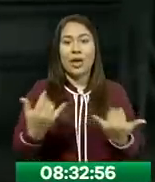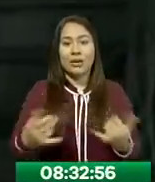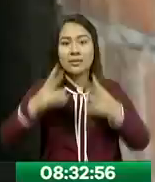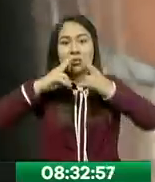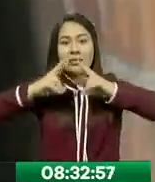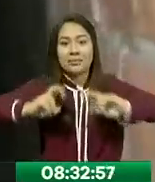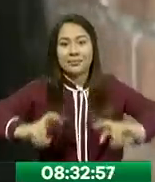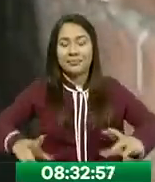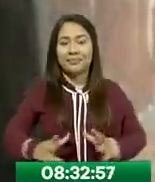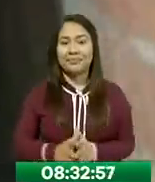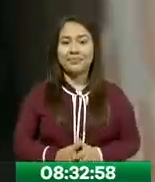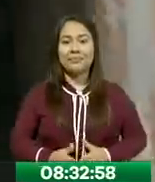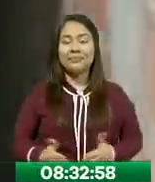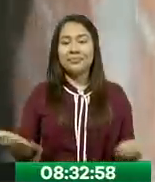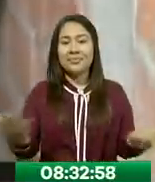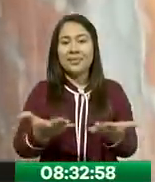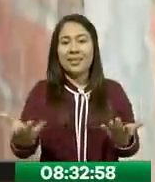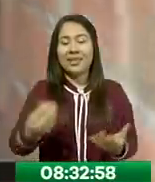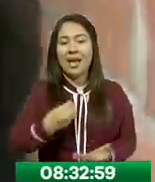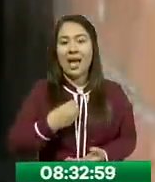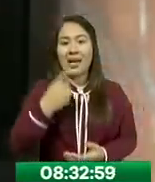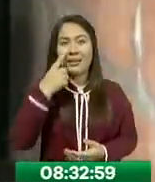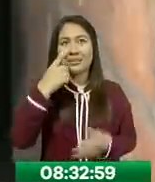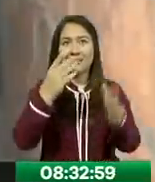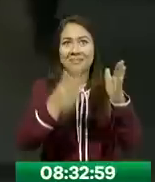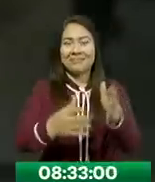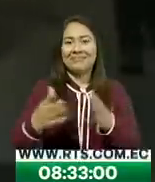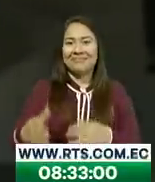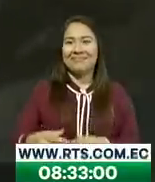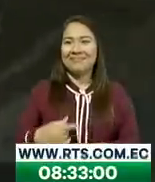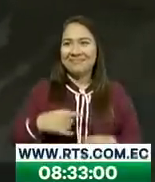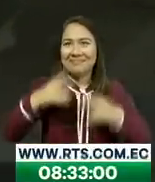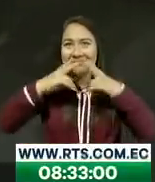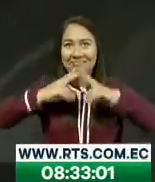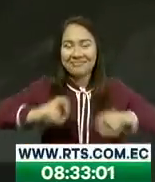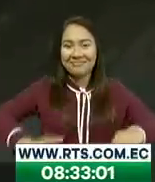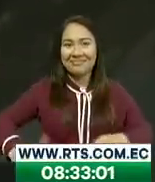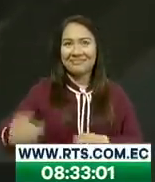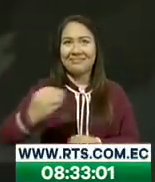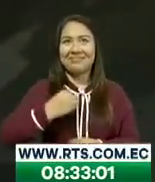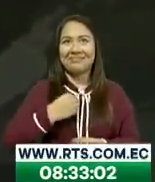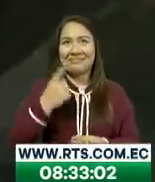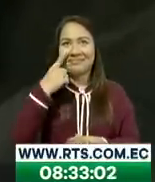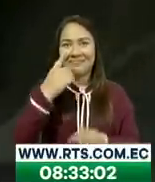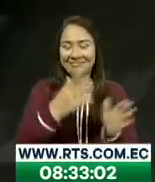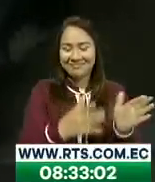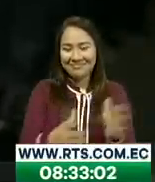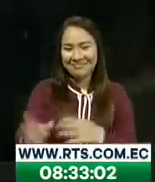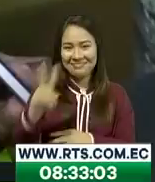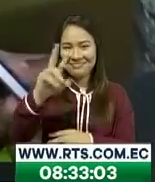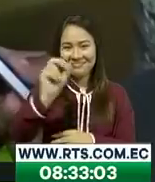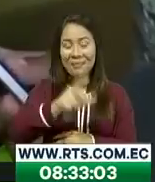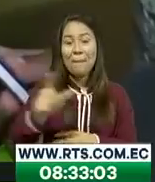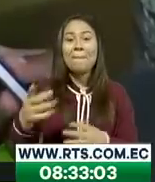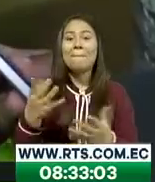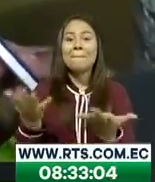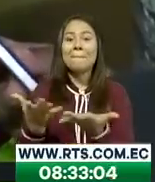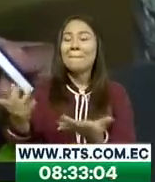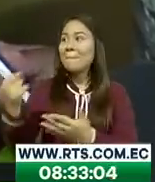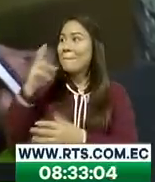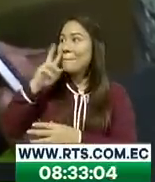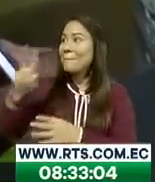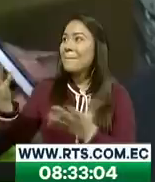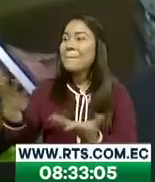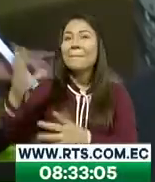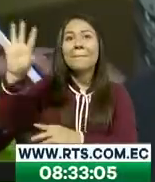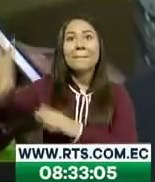policial que lideró la UIAC en los cantones de Montecristi y Manta en la provincia de Manabí. 20 personas fueron detenidas. Ha realizado el día de